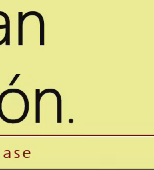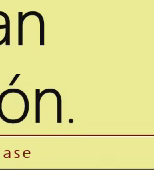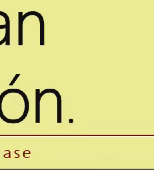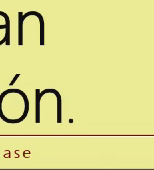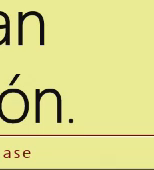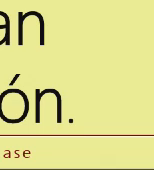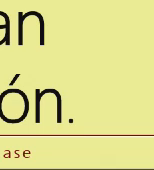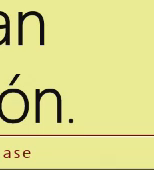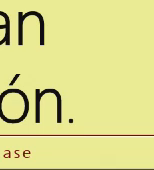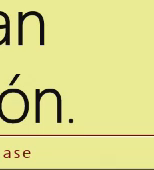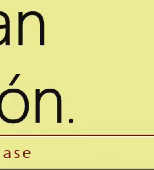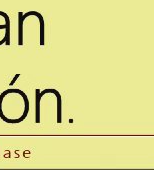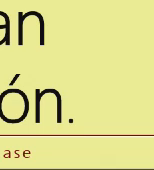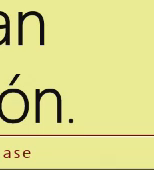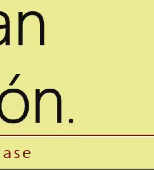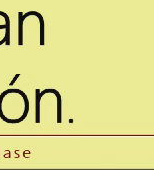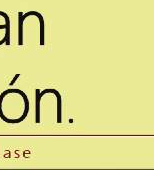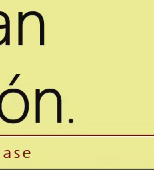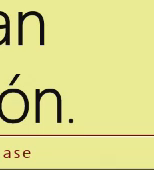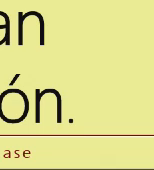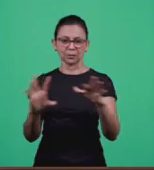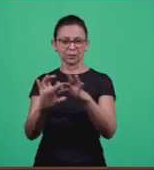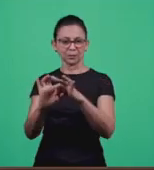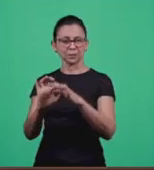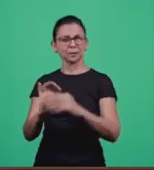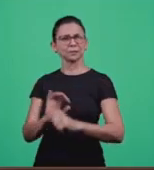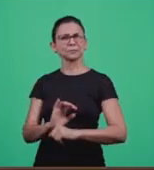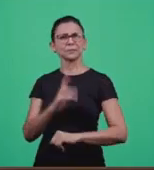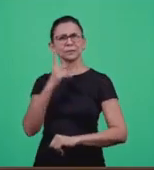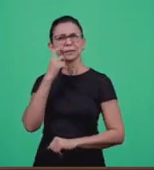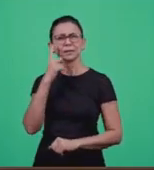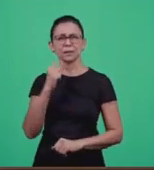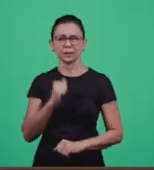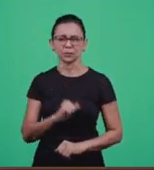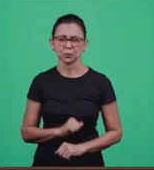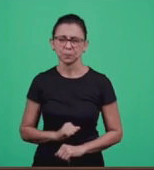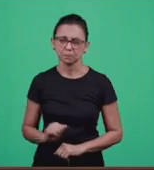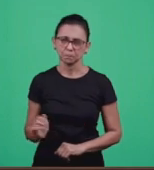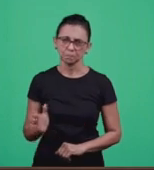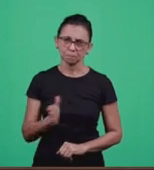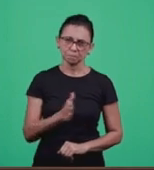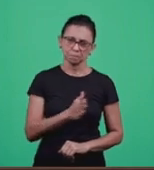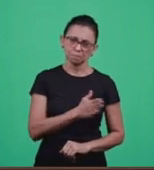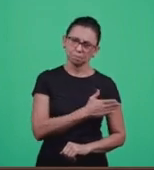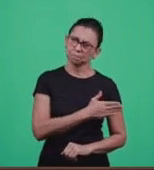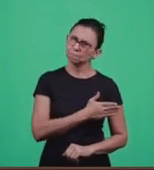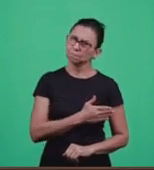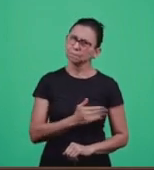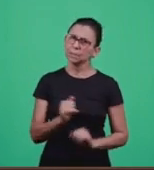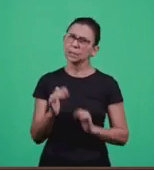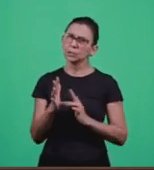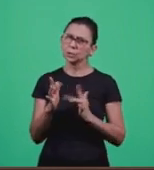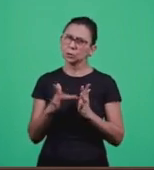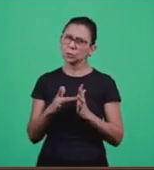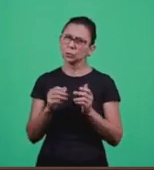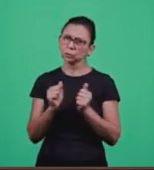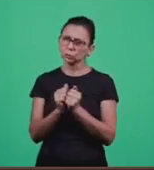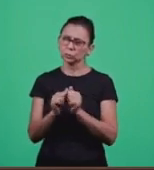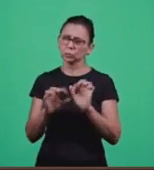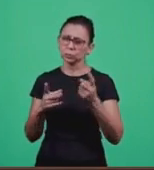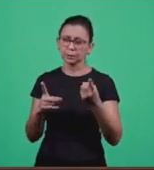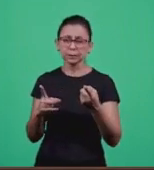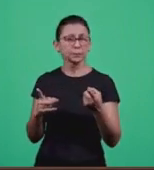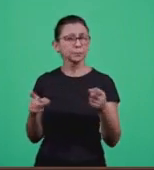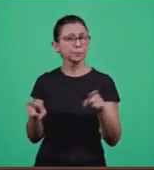momento, el dueño de casa y el viajero estaban en comunión. Interesante. Cuando